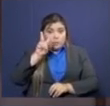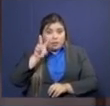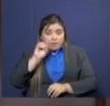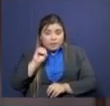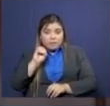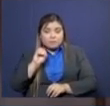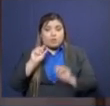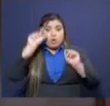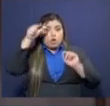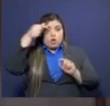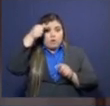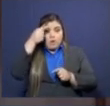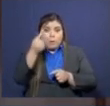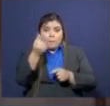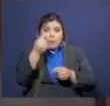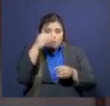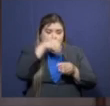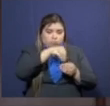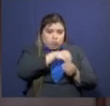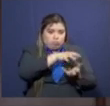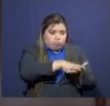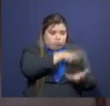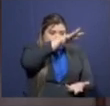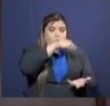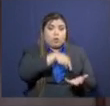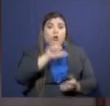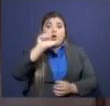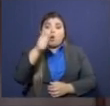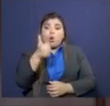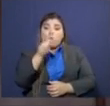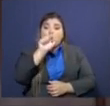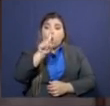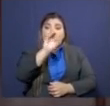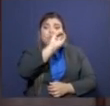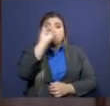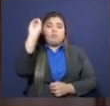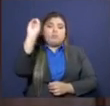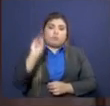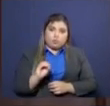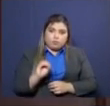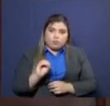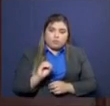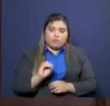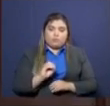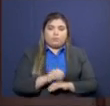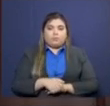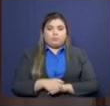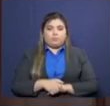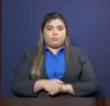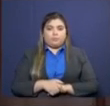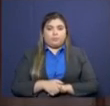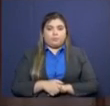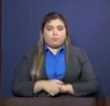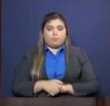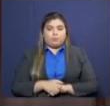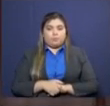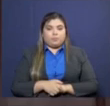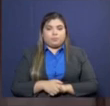ingresos presupuestarios habían aumentado 11% por encima de lo presupuestado.